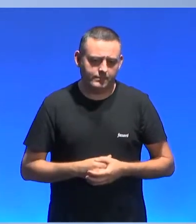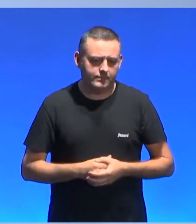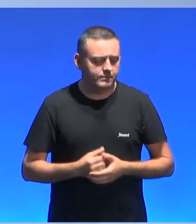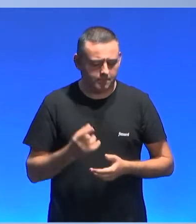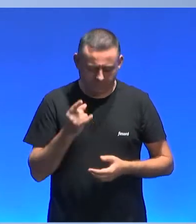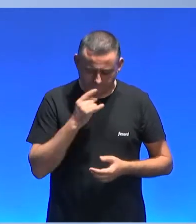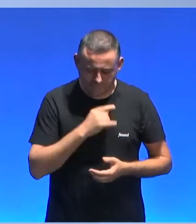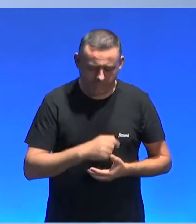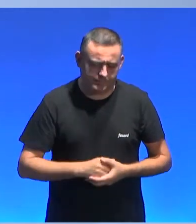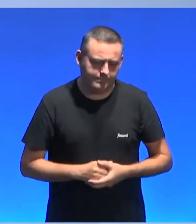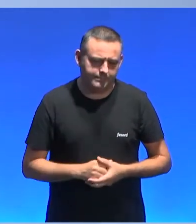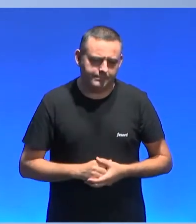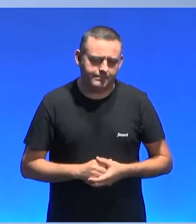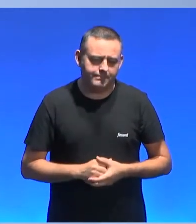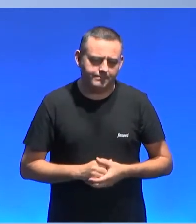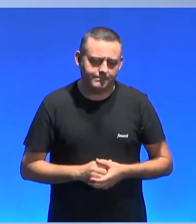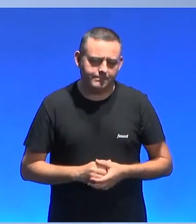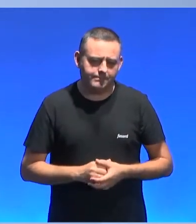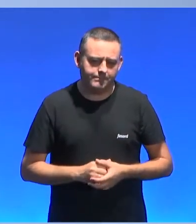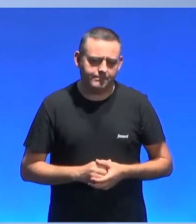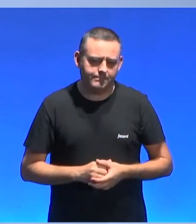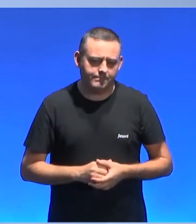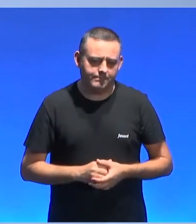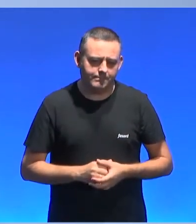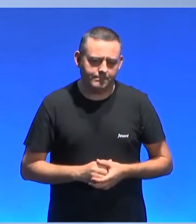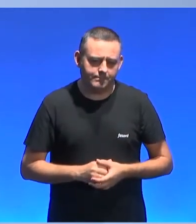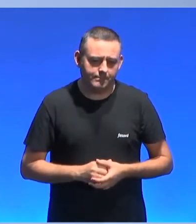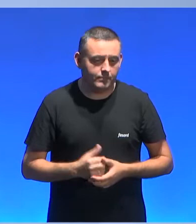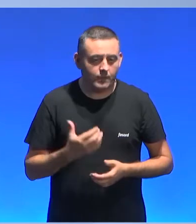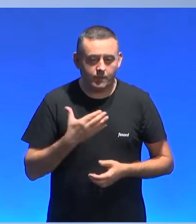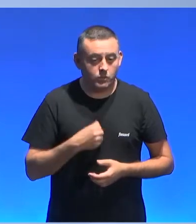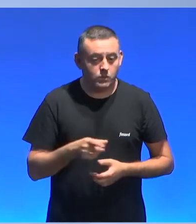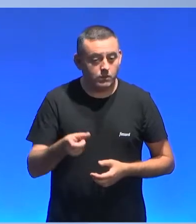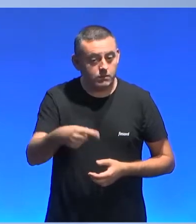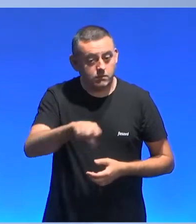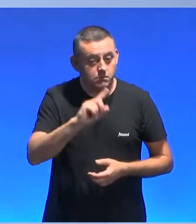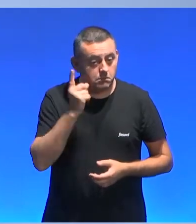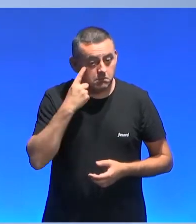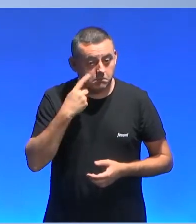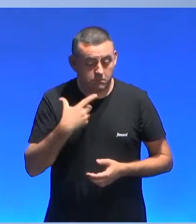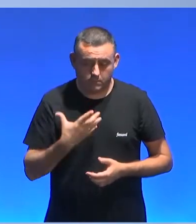Y esto lo podemos leer de muchos puntos de vista.